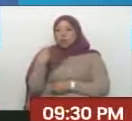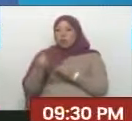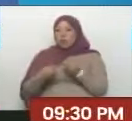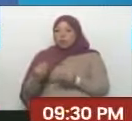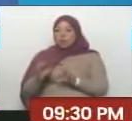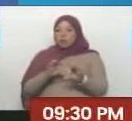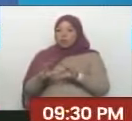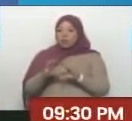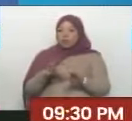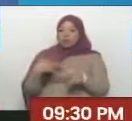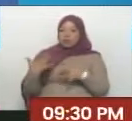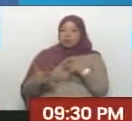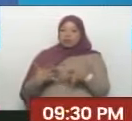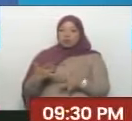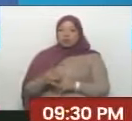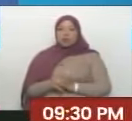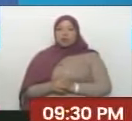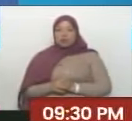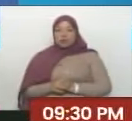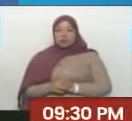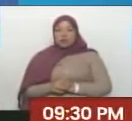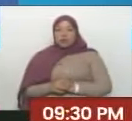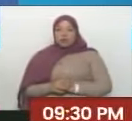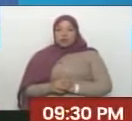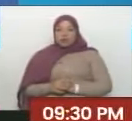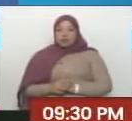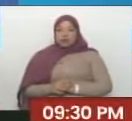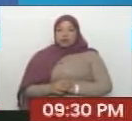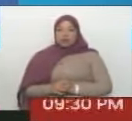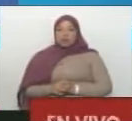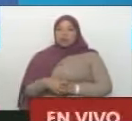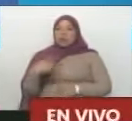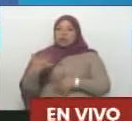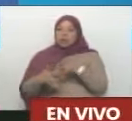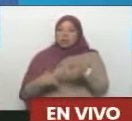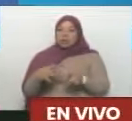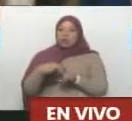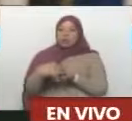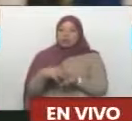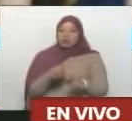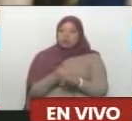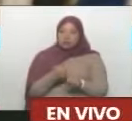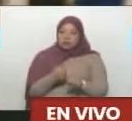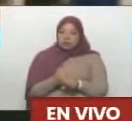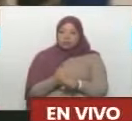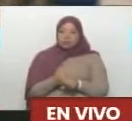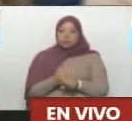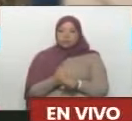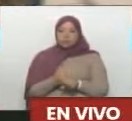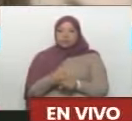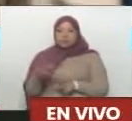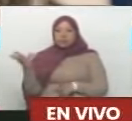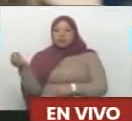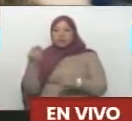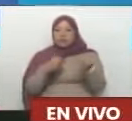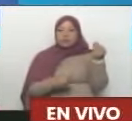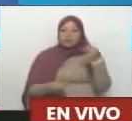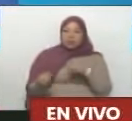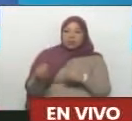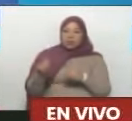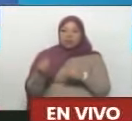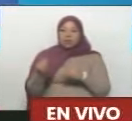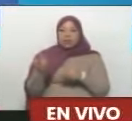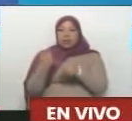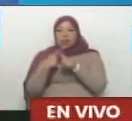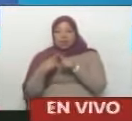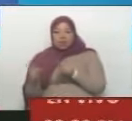cómo se maneja esto, cómo se maneja aquello, cómo se hace viral un video, ¿ah? Cómo se sube aquí, cómo se sube